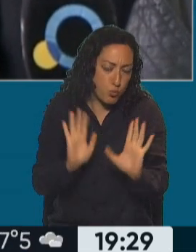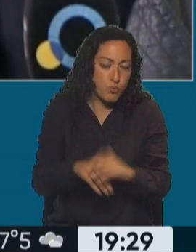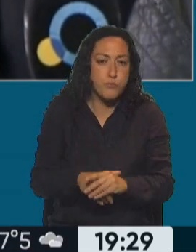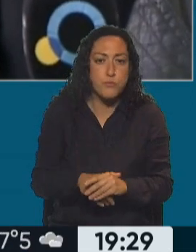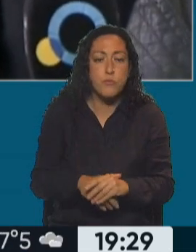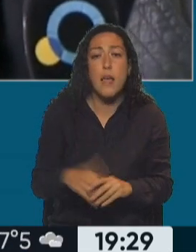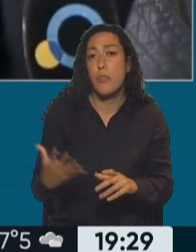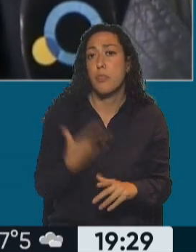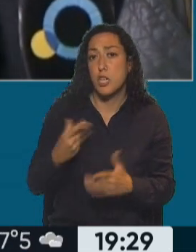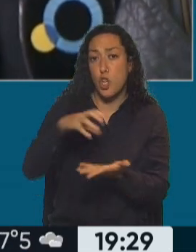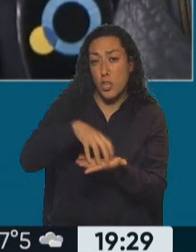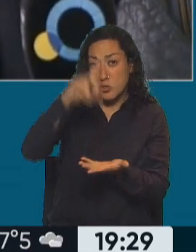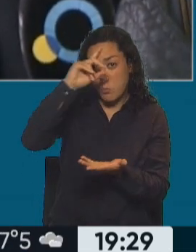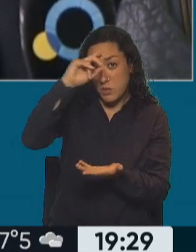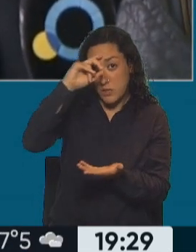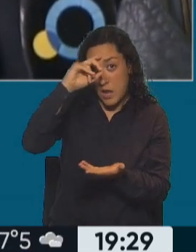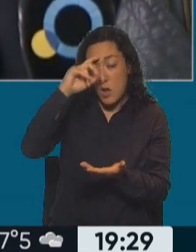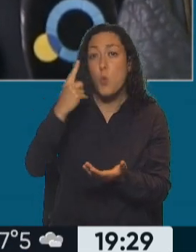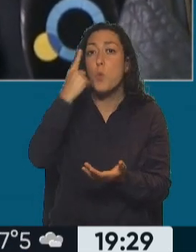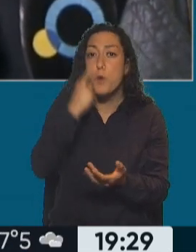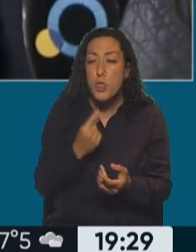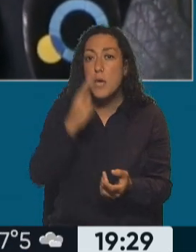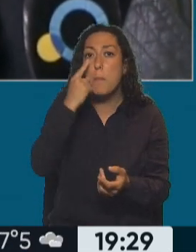hospital aclaró que habrá un parte médico por día,